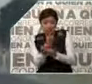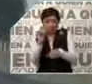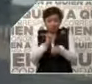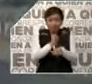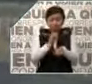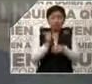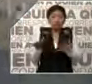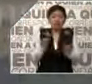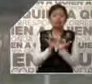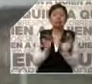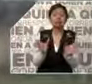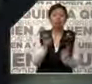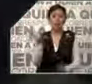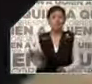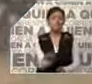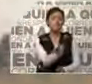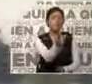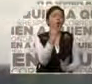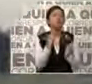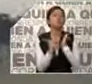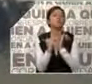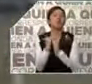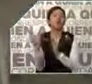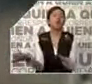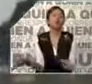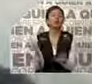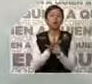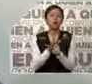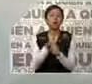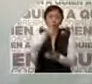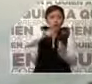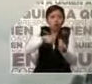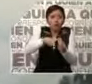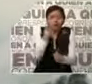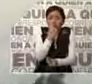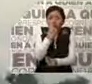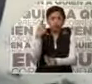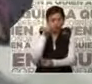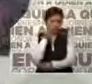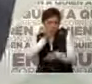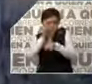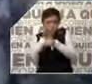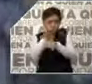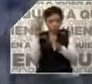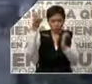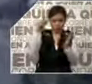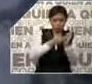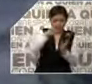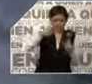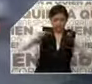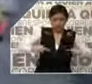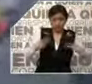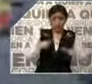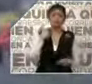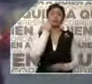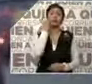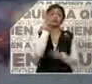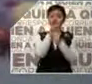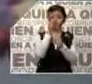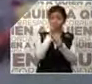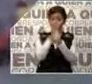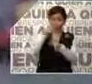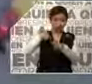pregunta del millón, ¿dónde estará la autoridad que regule esta situación? Mientras tanto, queremos invitarlo a que siga junto a